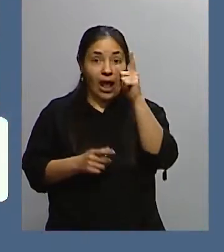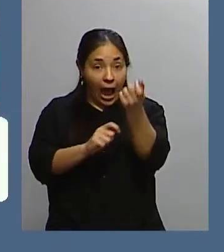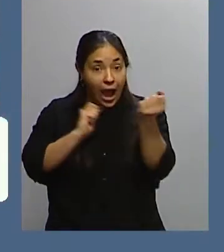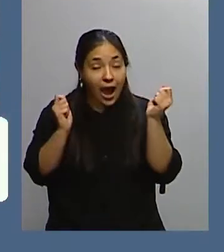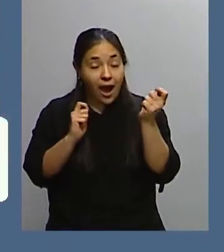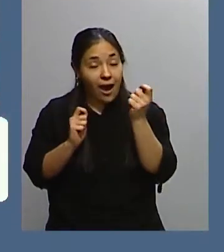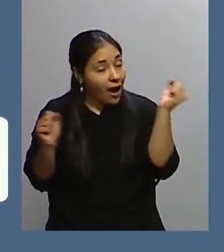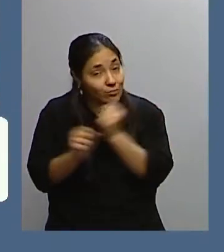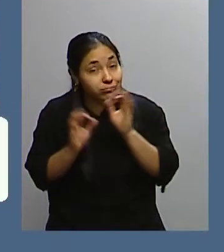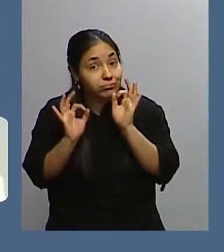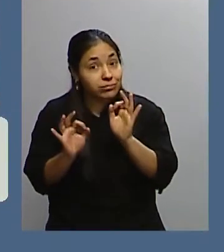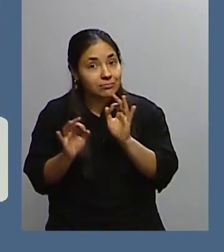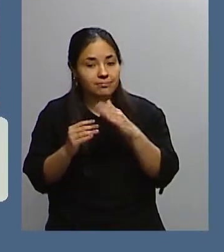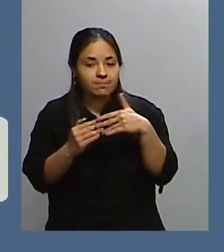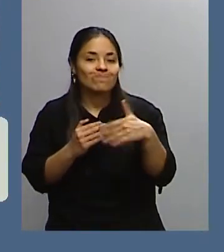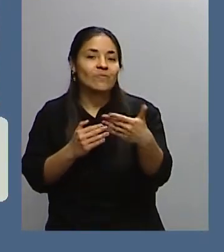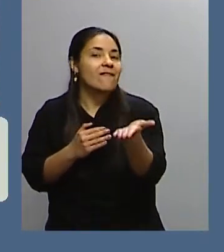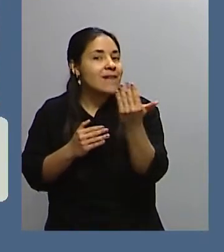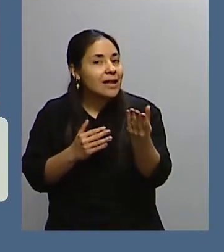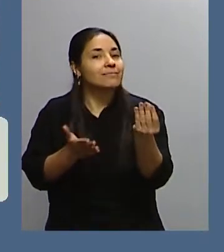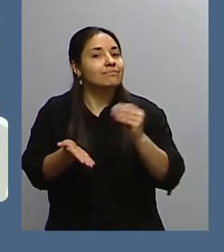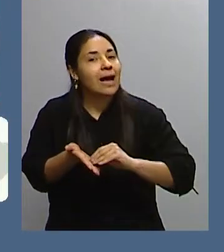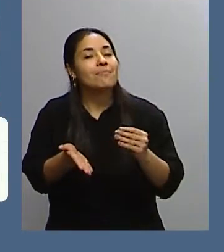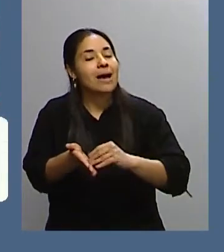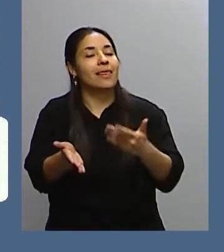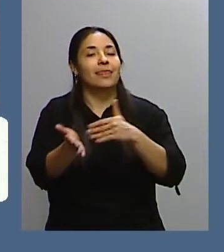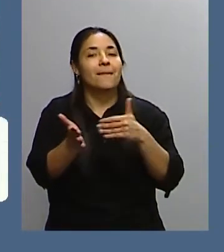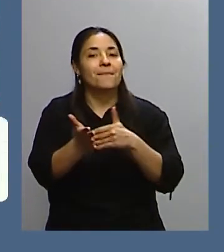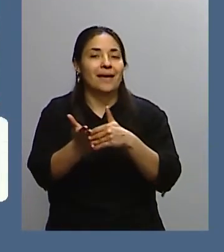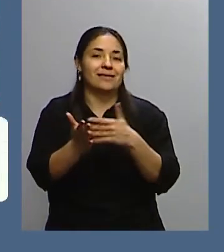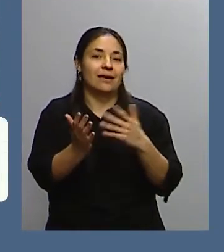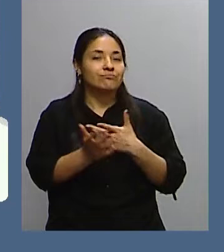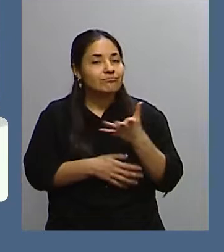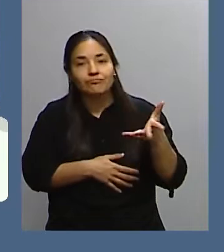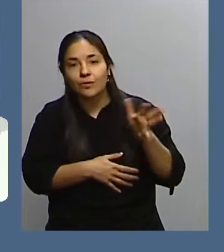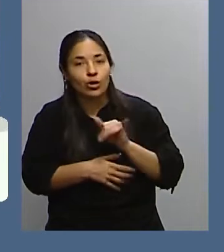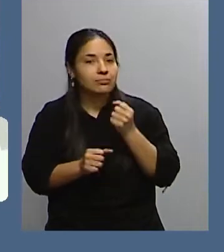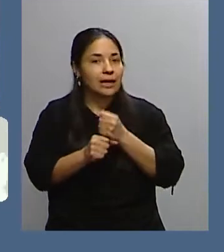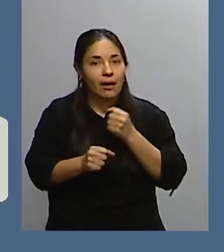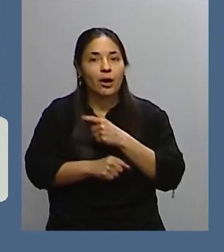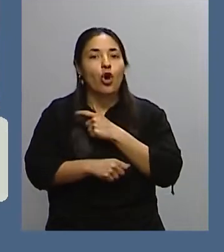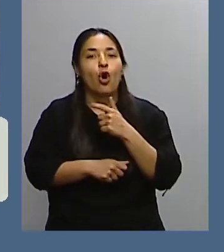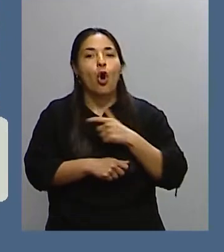cumplir, y va a depender de lo que haga, lo que sea la vida cotidiana que Estado en las próximas décadas.